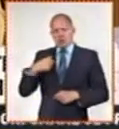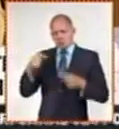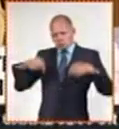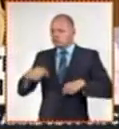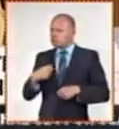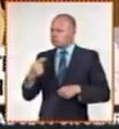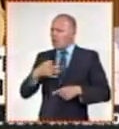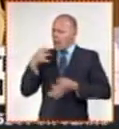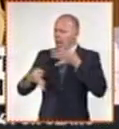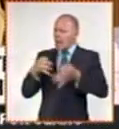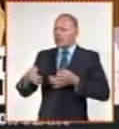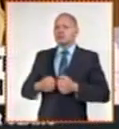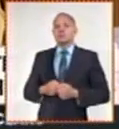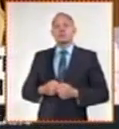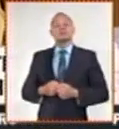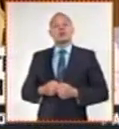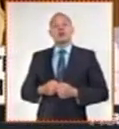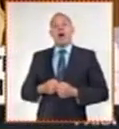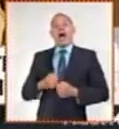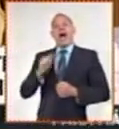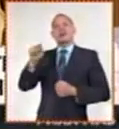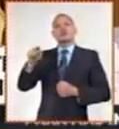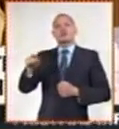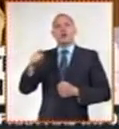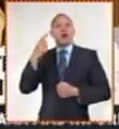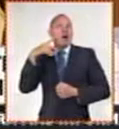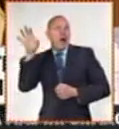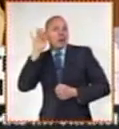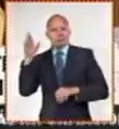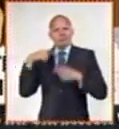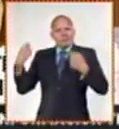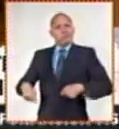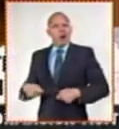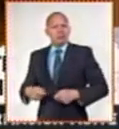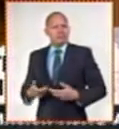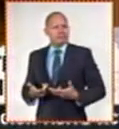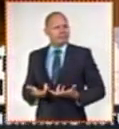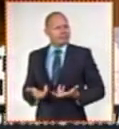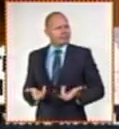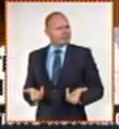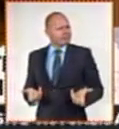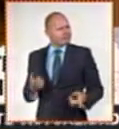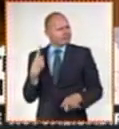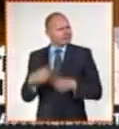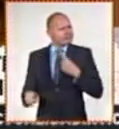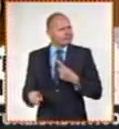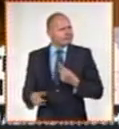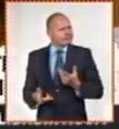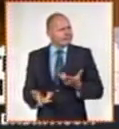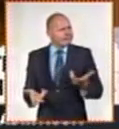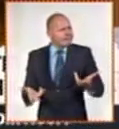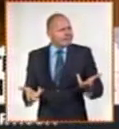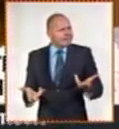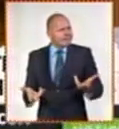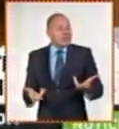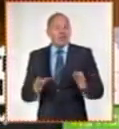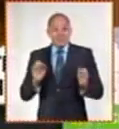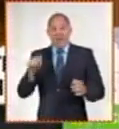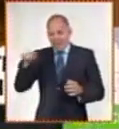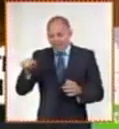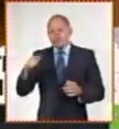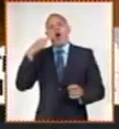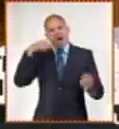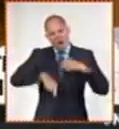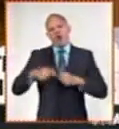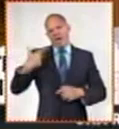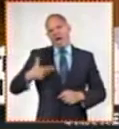apenas la primera citación que tienen, huyen. Esto es lo que está pasando hoy en la República Argentina.